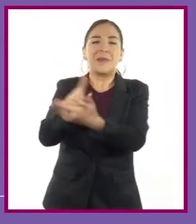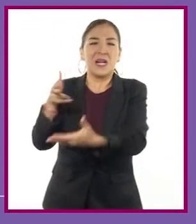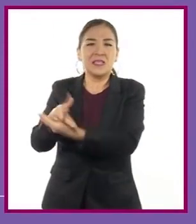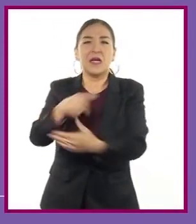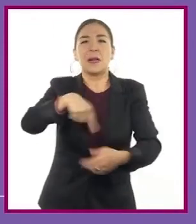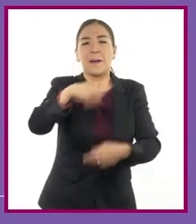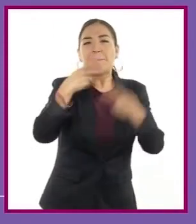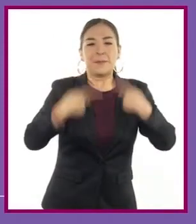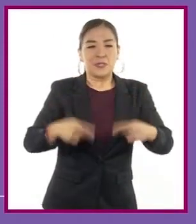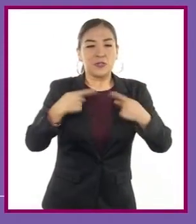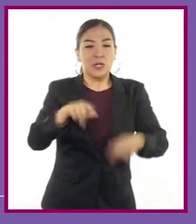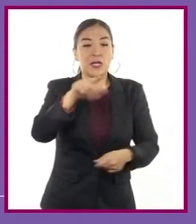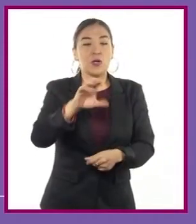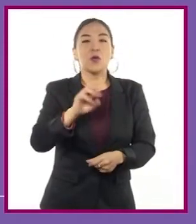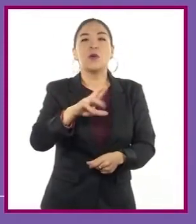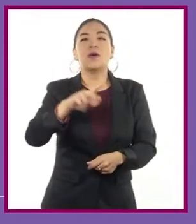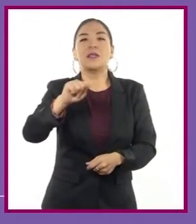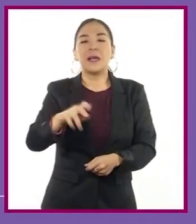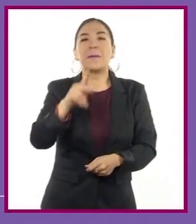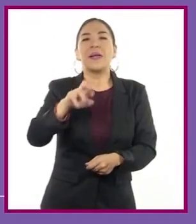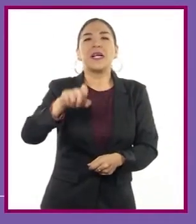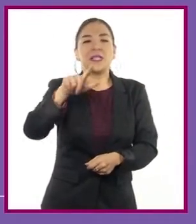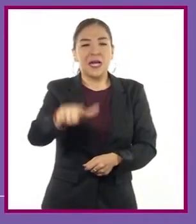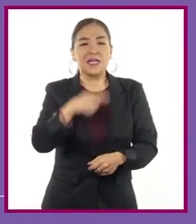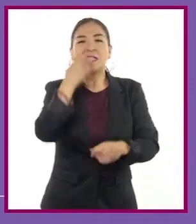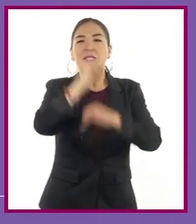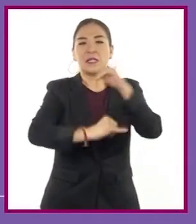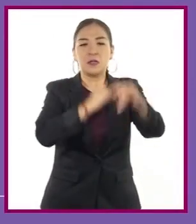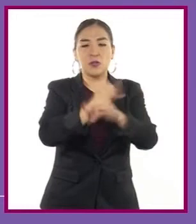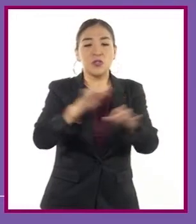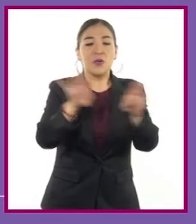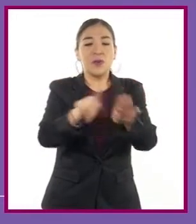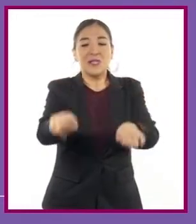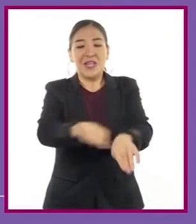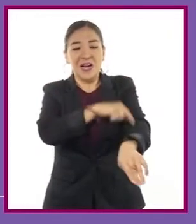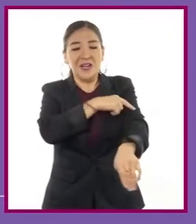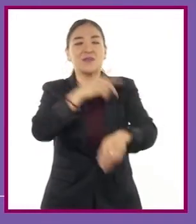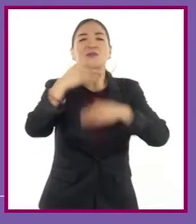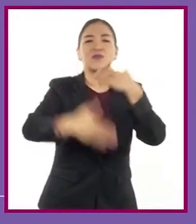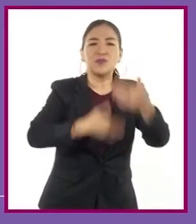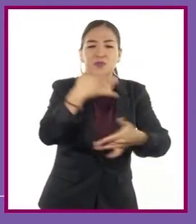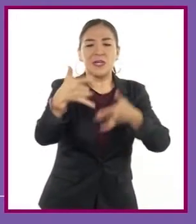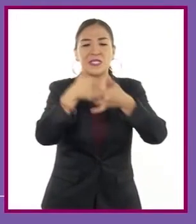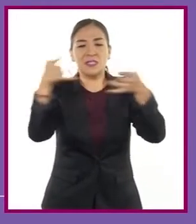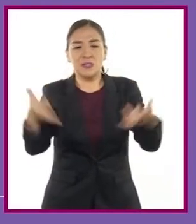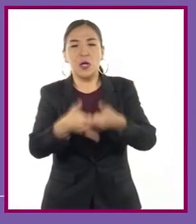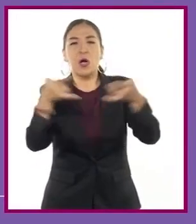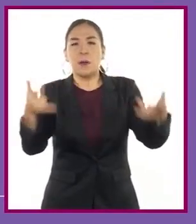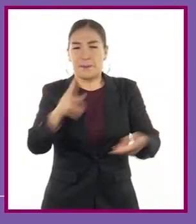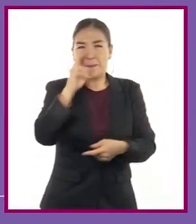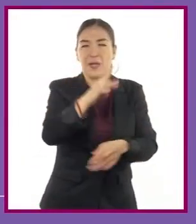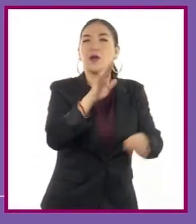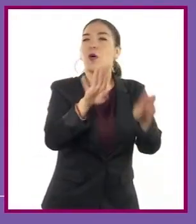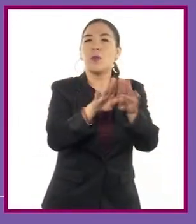Internacional. La creación de este organismo es fruto de un largo proceso histórico. Veamos cómo ocurrió.